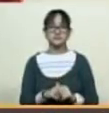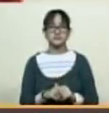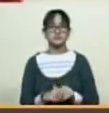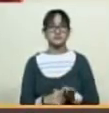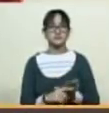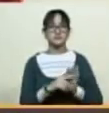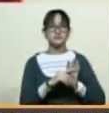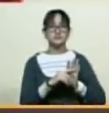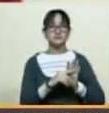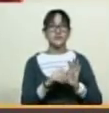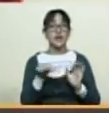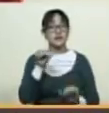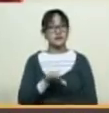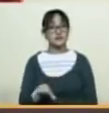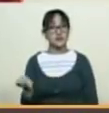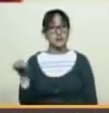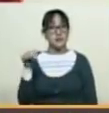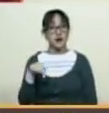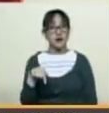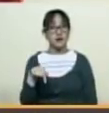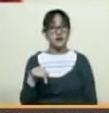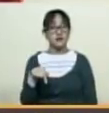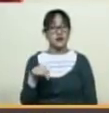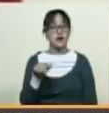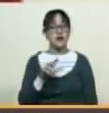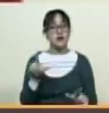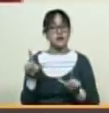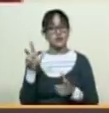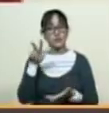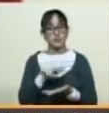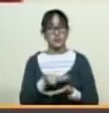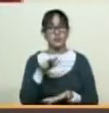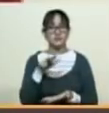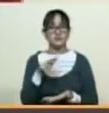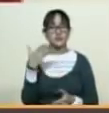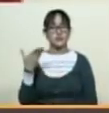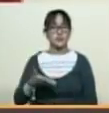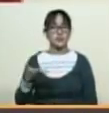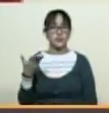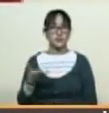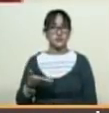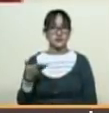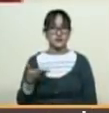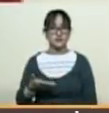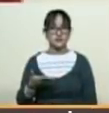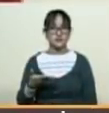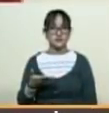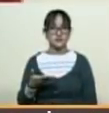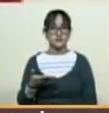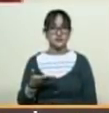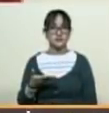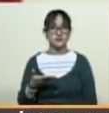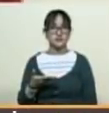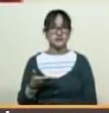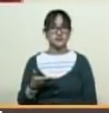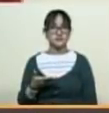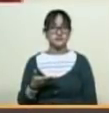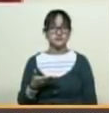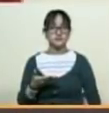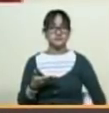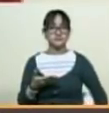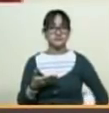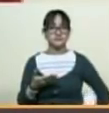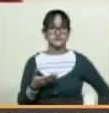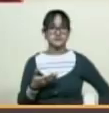También hicimos esta semana una aprobación fundamental, muy importante, con la cual